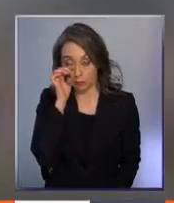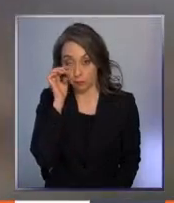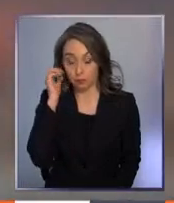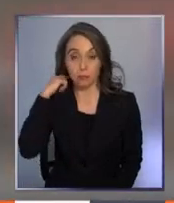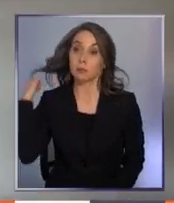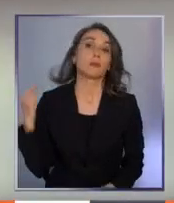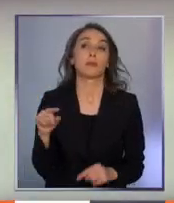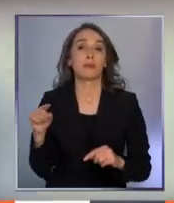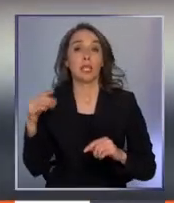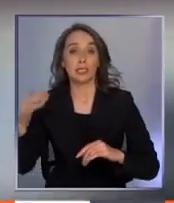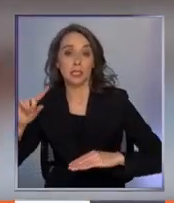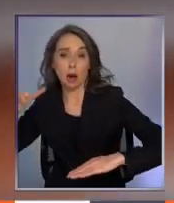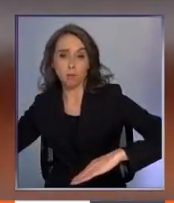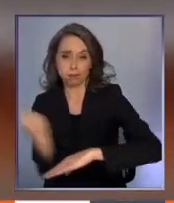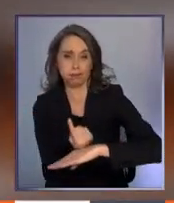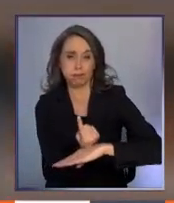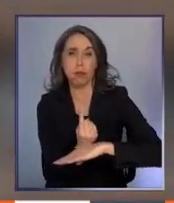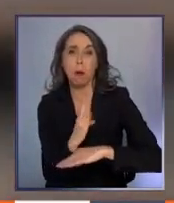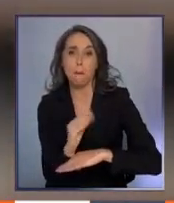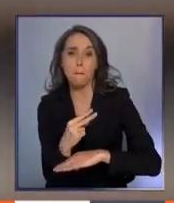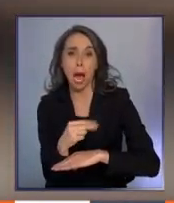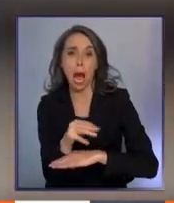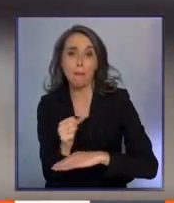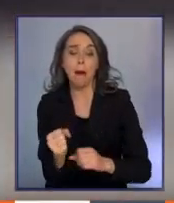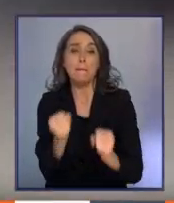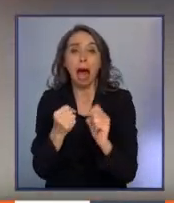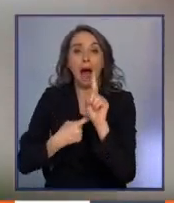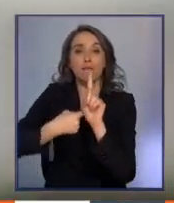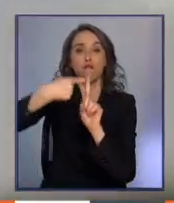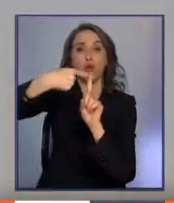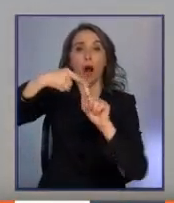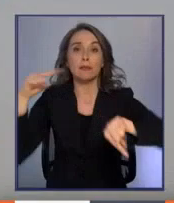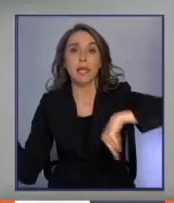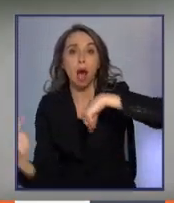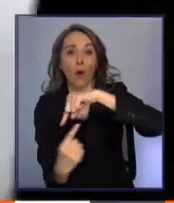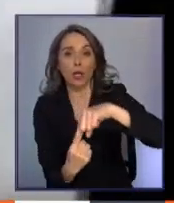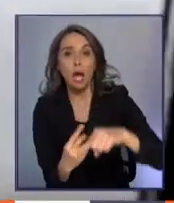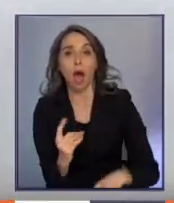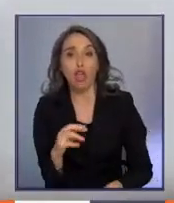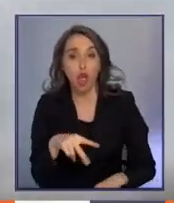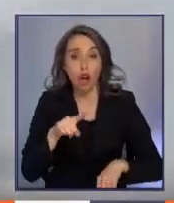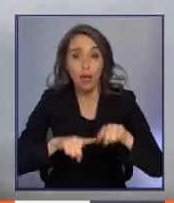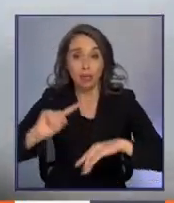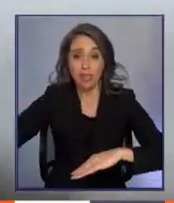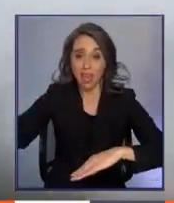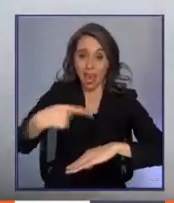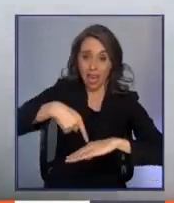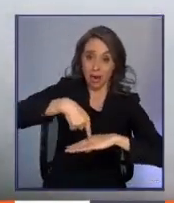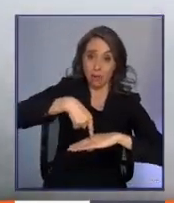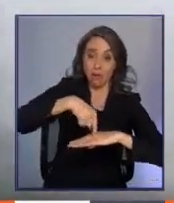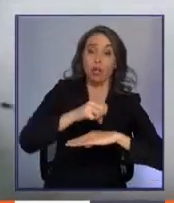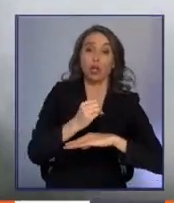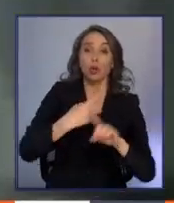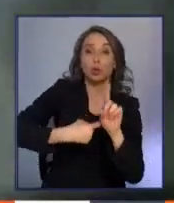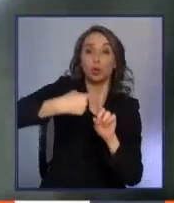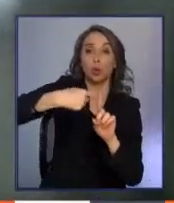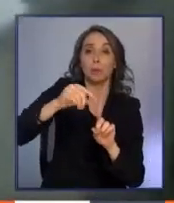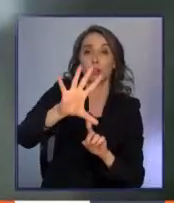Impactó Bahamas con la intensidad más alta que puede alcanzar un huracán. Dorian tocó tierra con categoría 5 y vientos